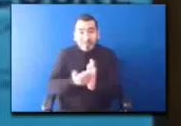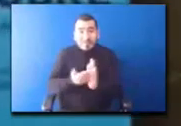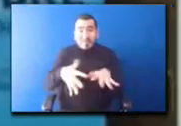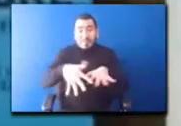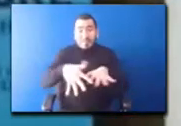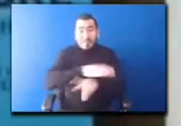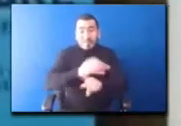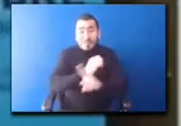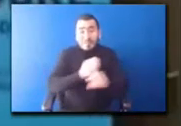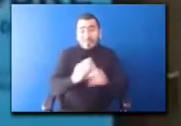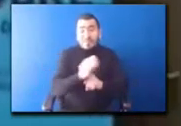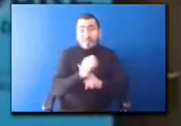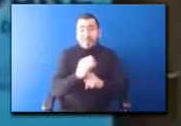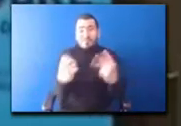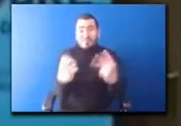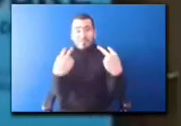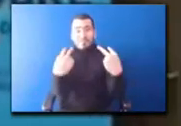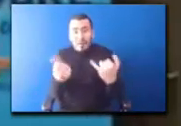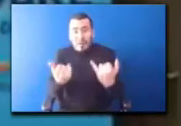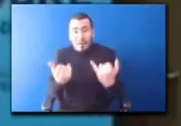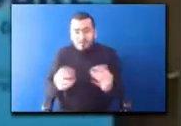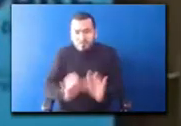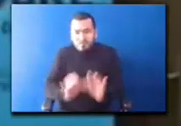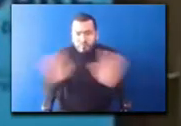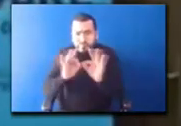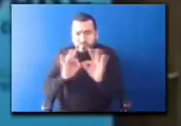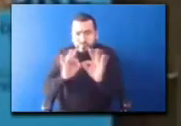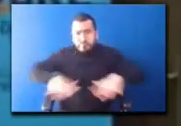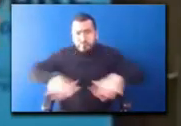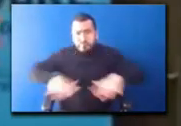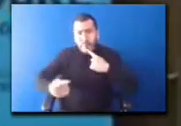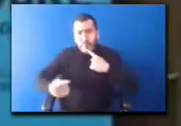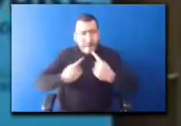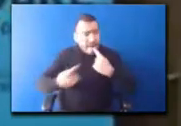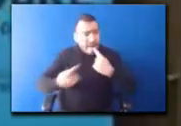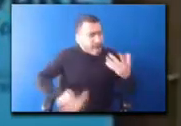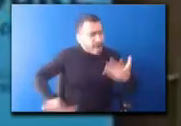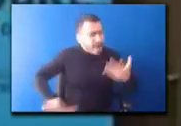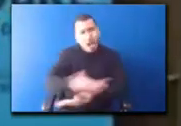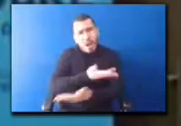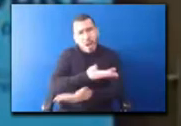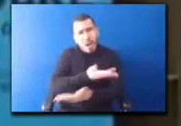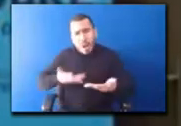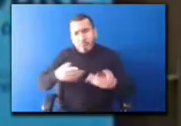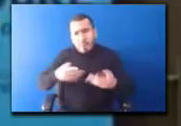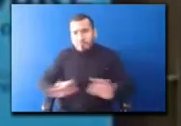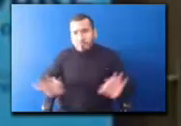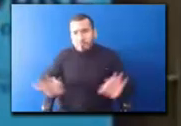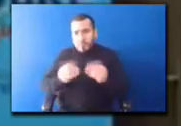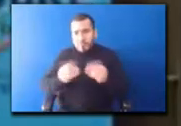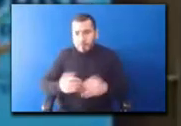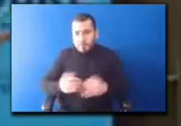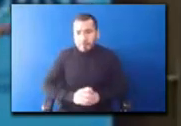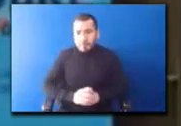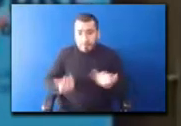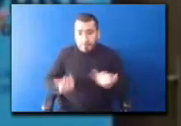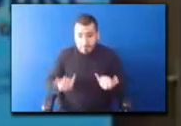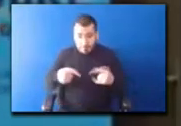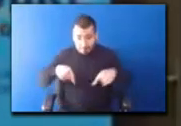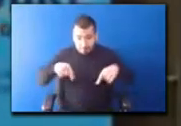es muy importante poder tener este espacio, un espacio de conversación. Este es un espacio que lo que busca